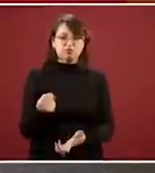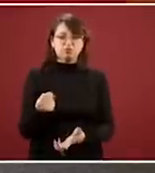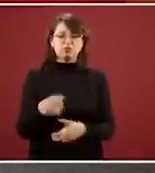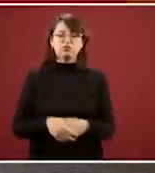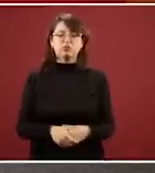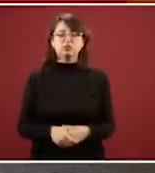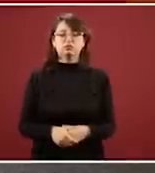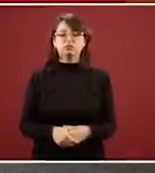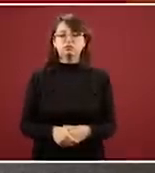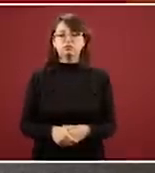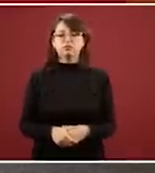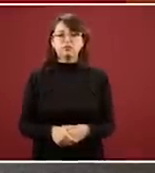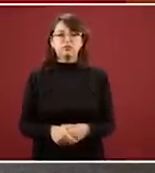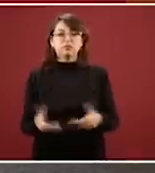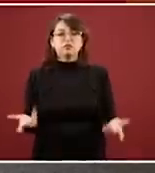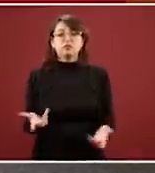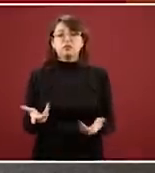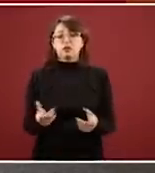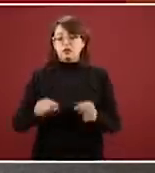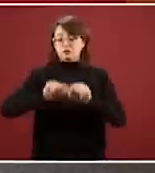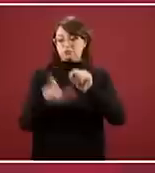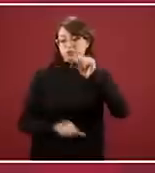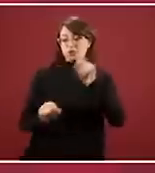Más que nada para buscar la autosuficiencia